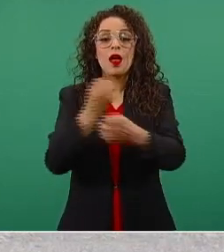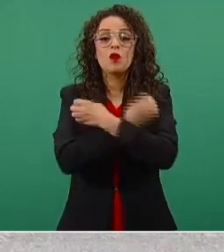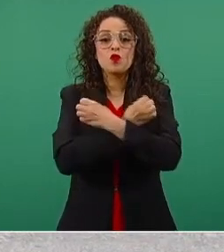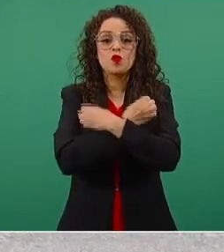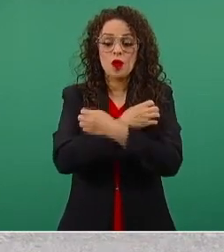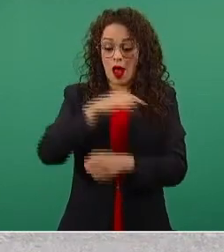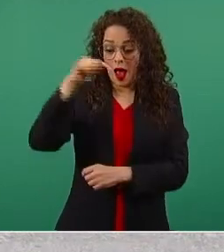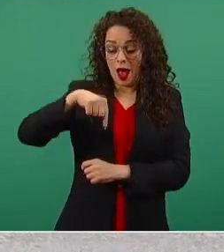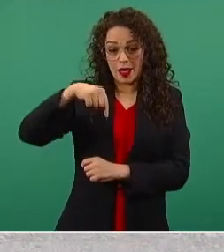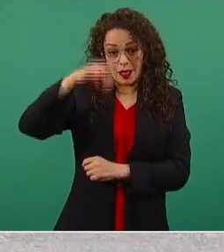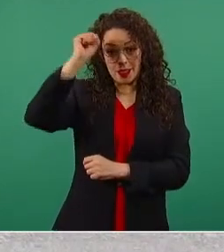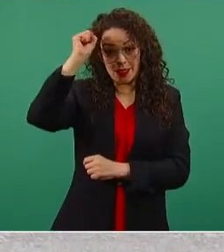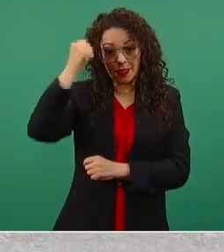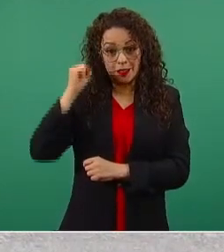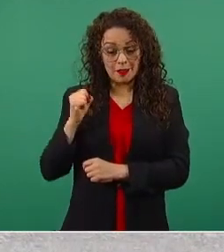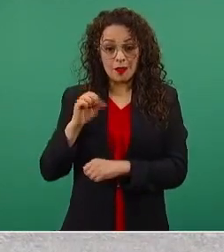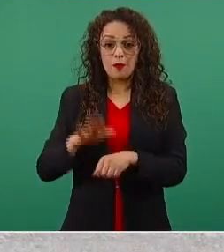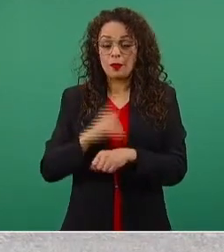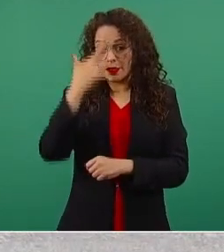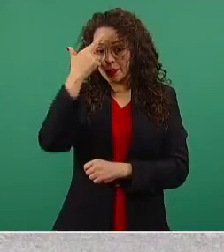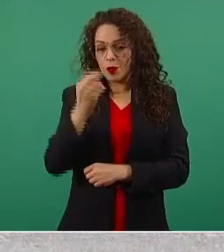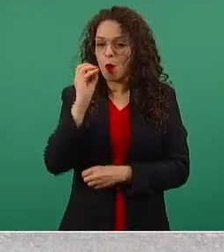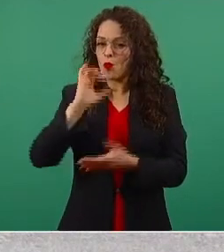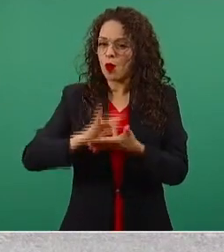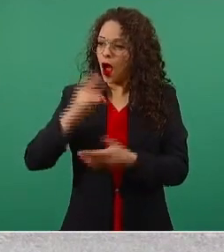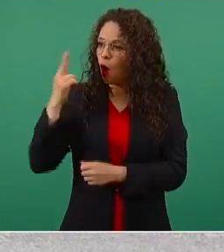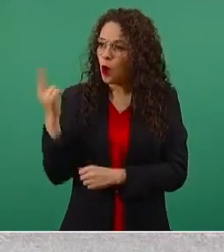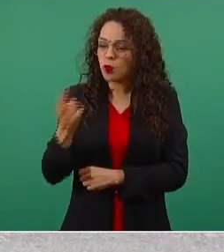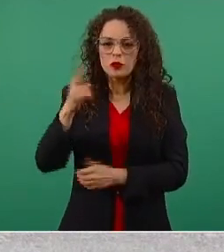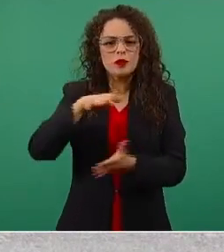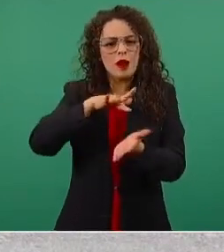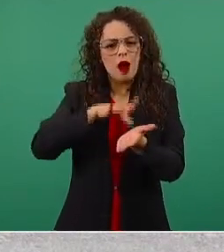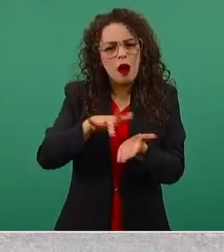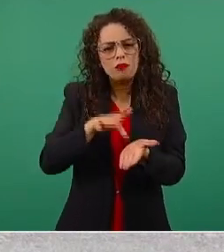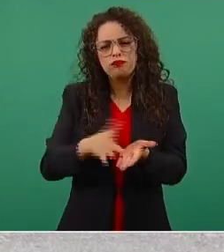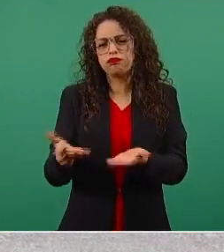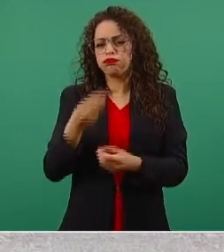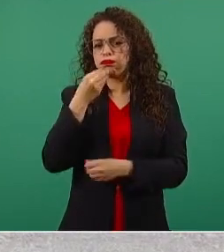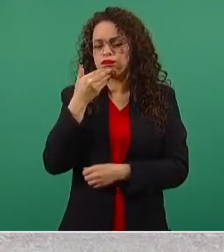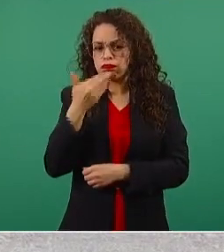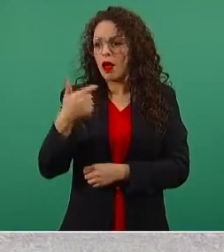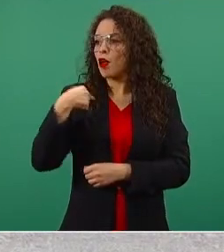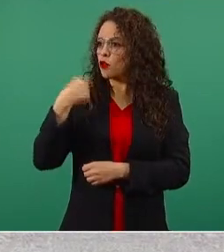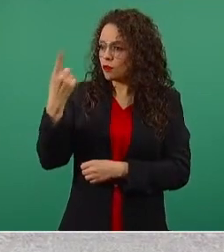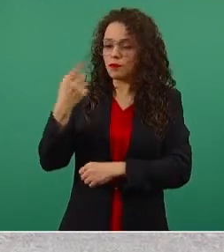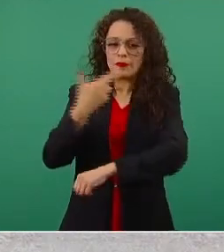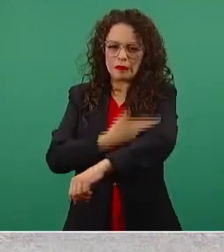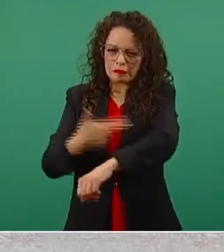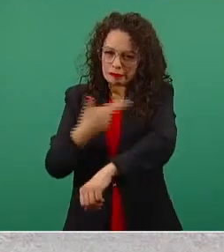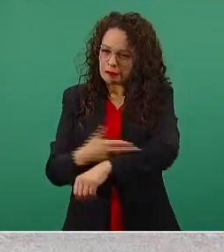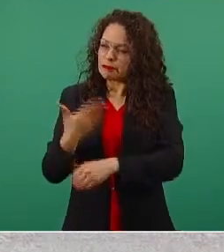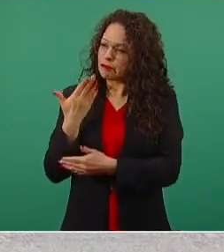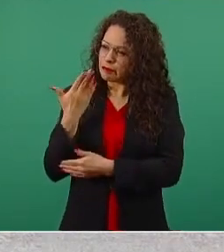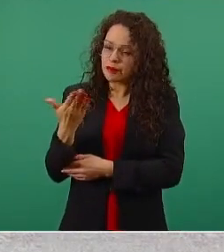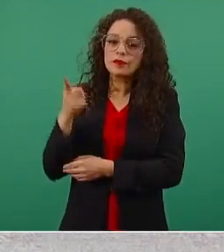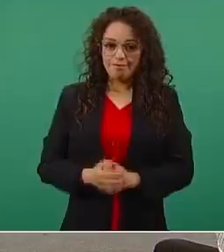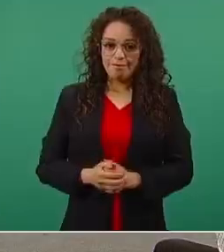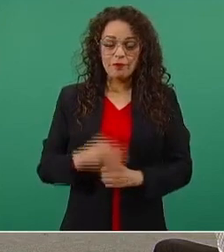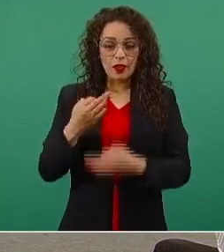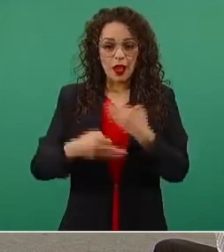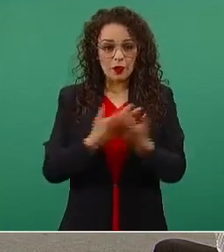Es gracias a usted por todo el apoyo, por la gestión que le planteamos y que inmediatamente nos